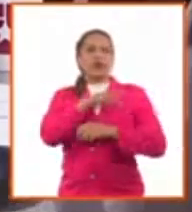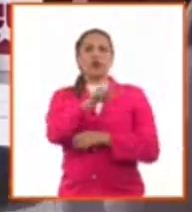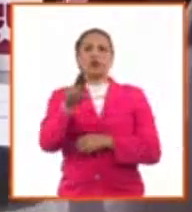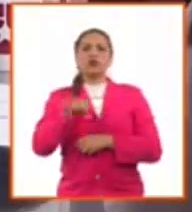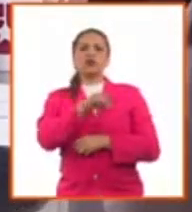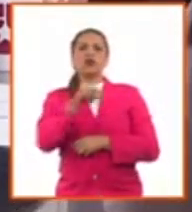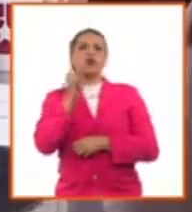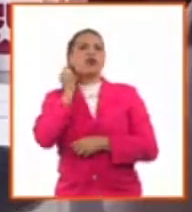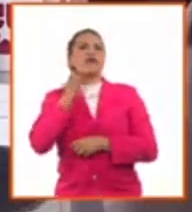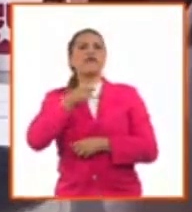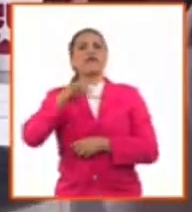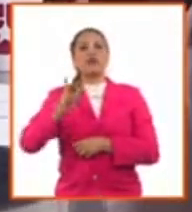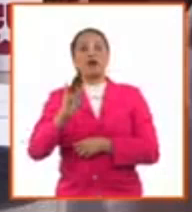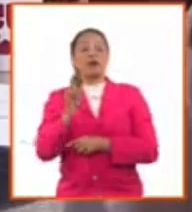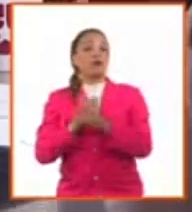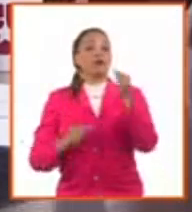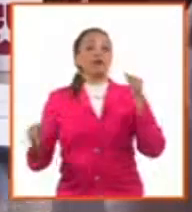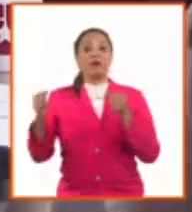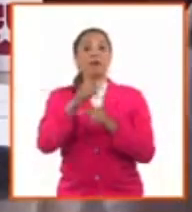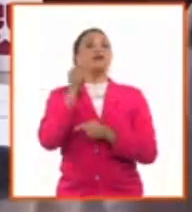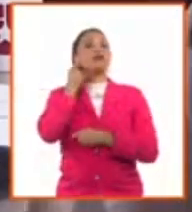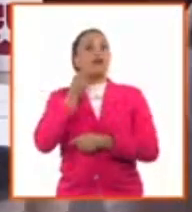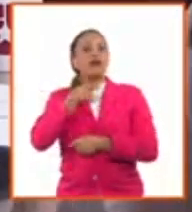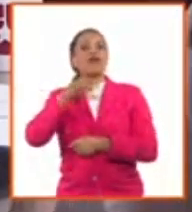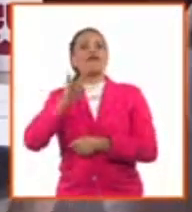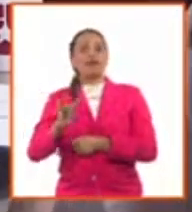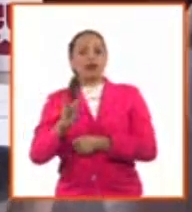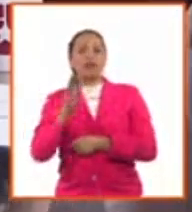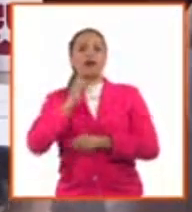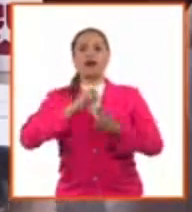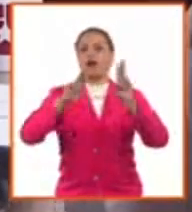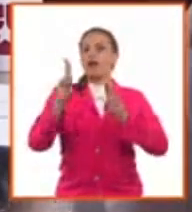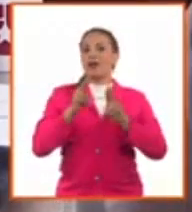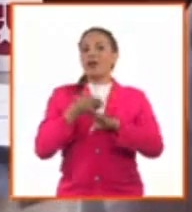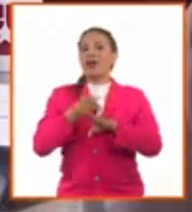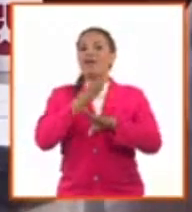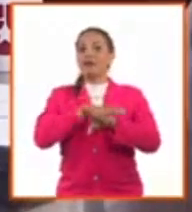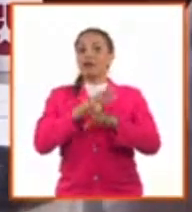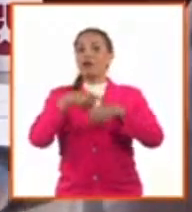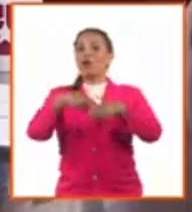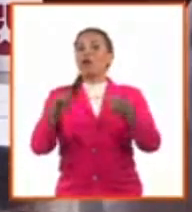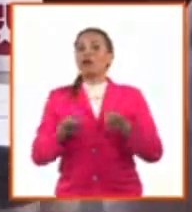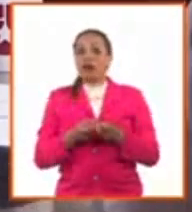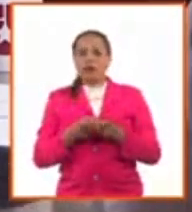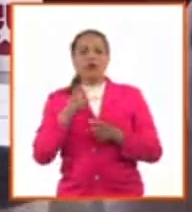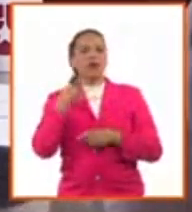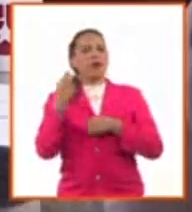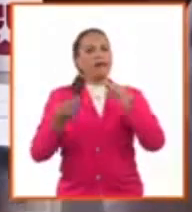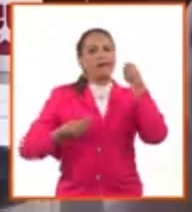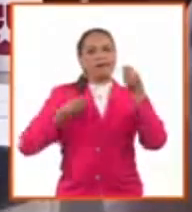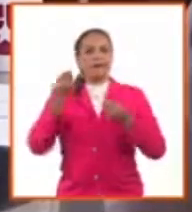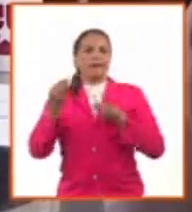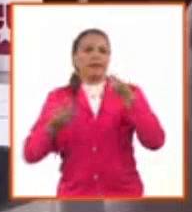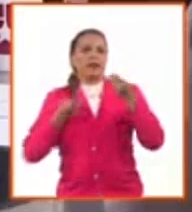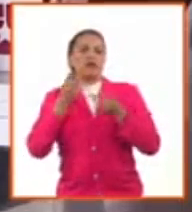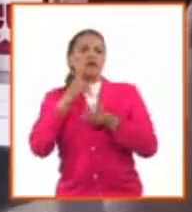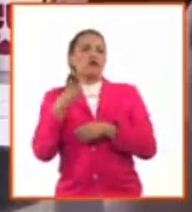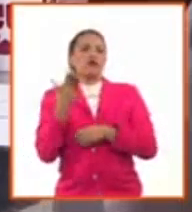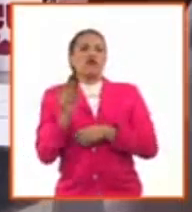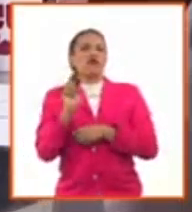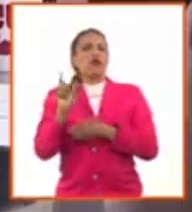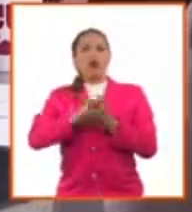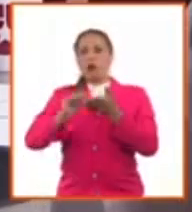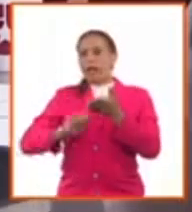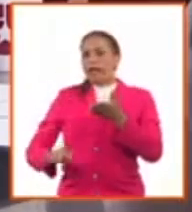ustedes, con las organizaciones estudiantiles en general, pero con la FEU en particular, para chequear los acuerdos del anterior Congreso, para que no se conviertan solo en